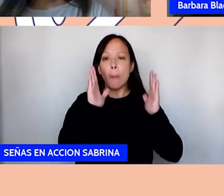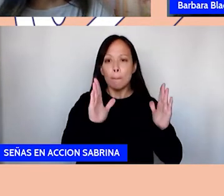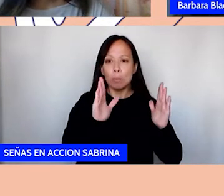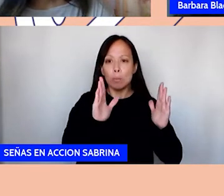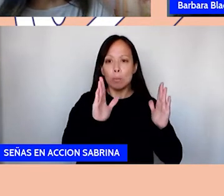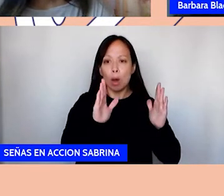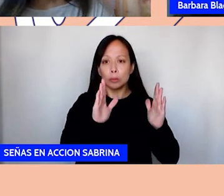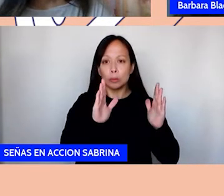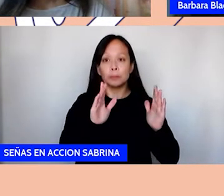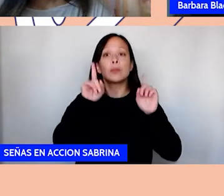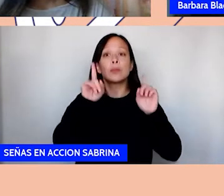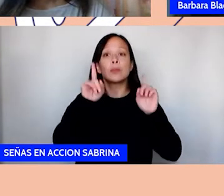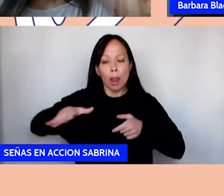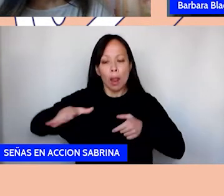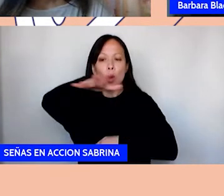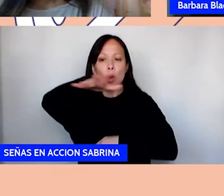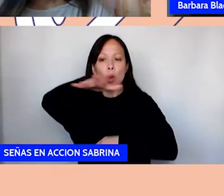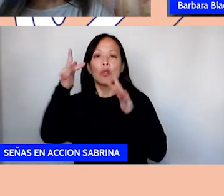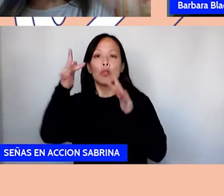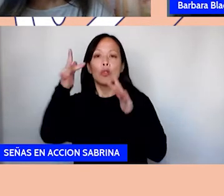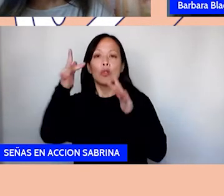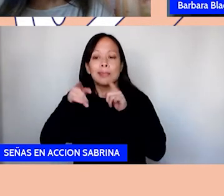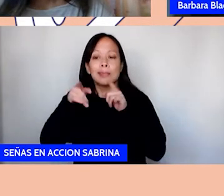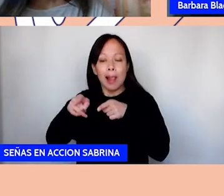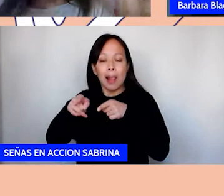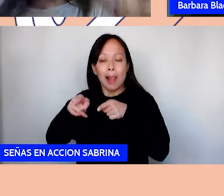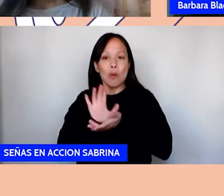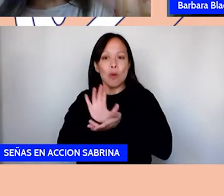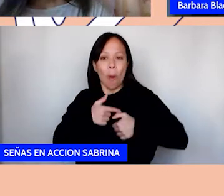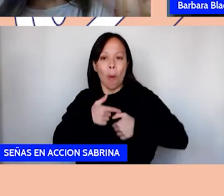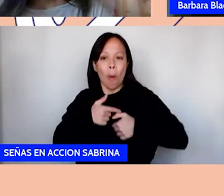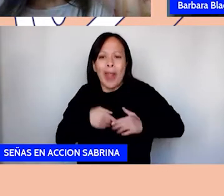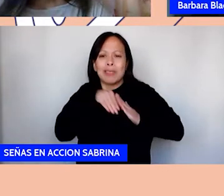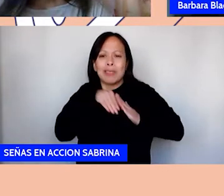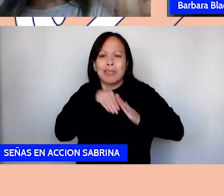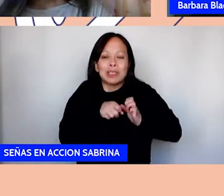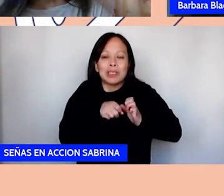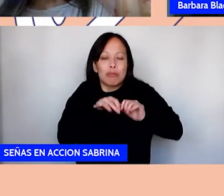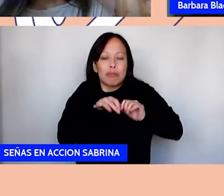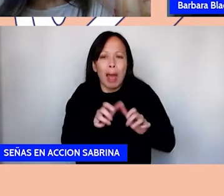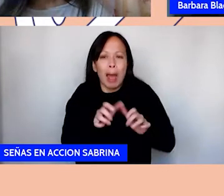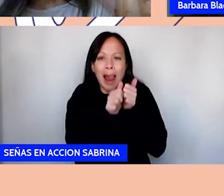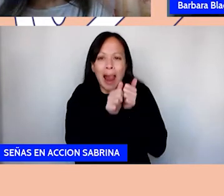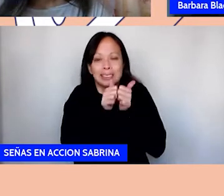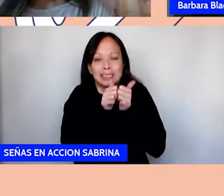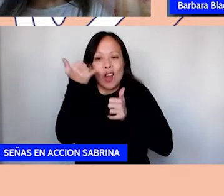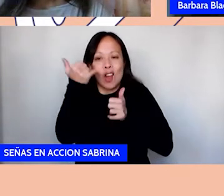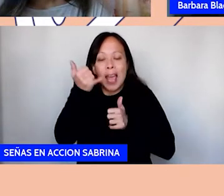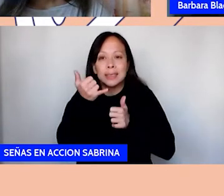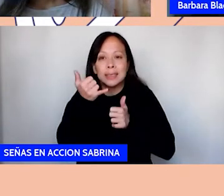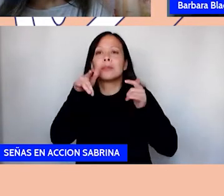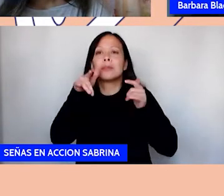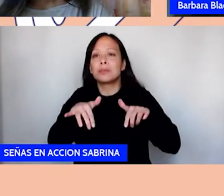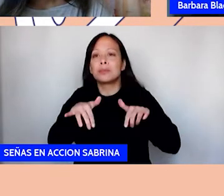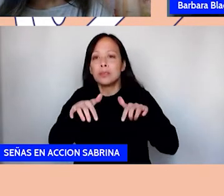historias. La ambición es bastante audaz, ¿no? Es utilizar las tecnologías digitales para liberar el potencial creativo, de movilización y de cambio social